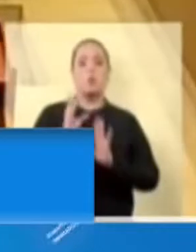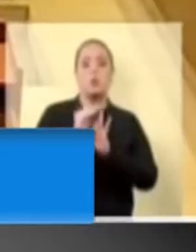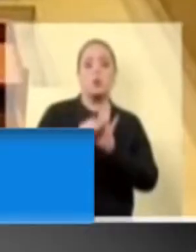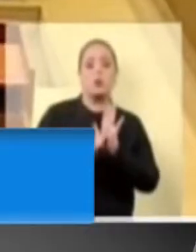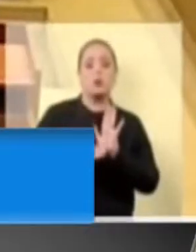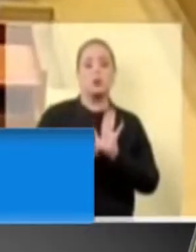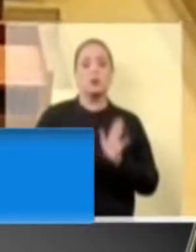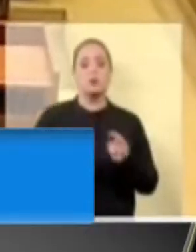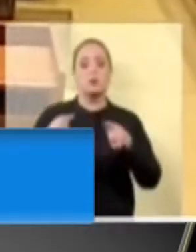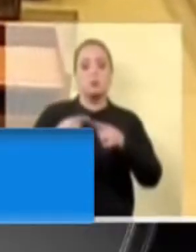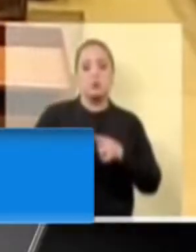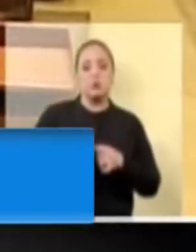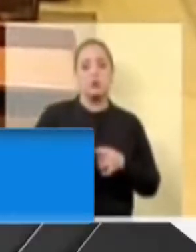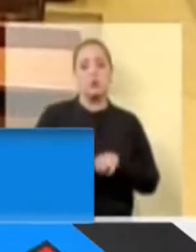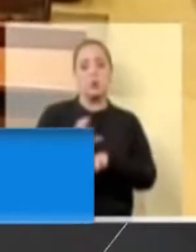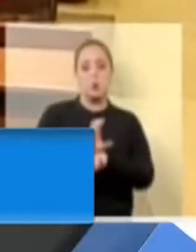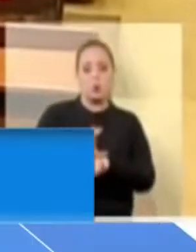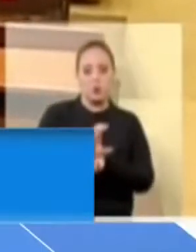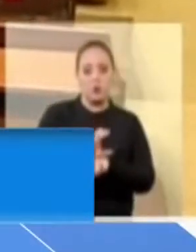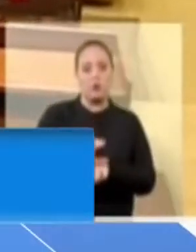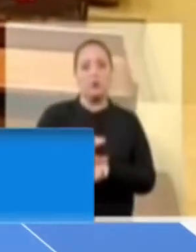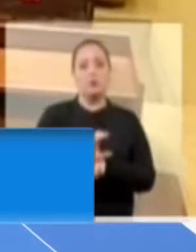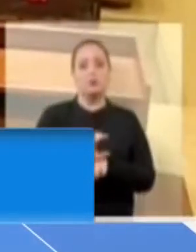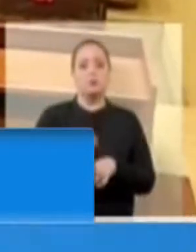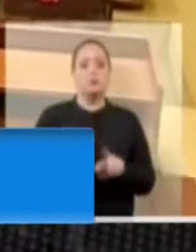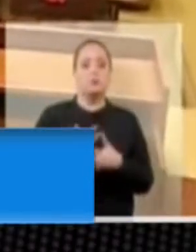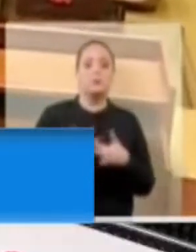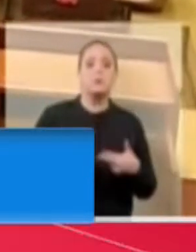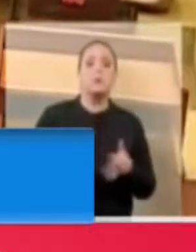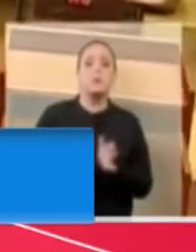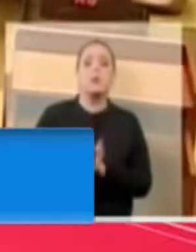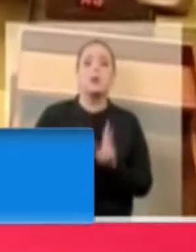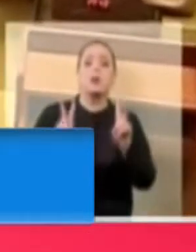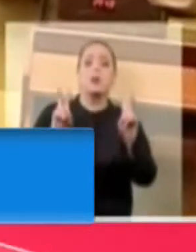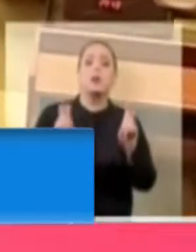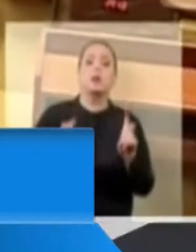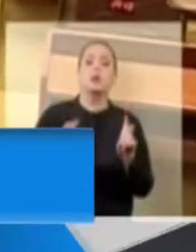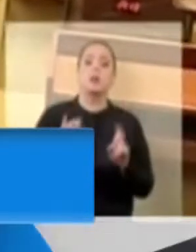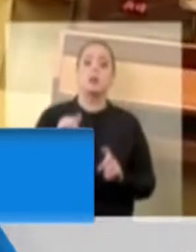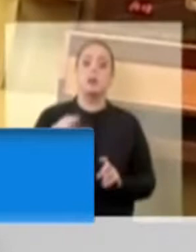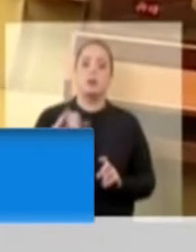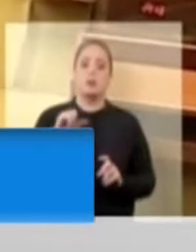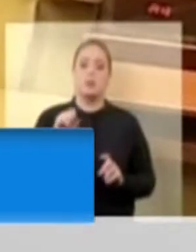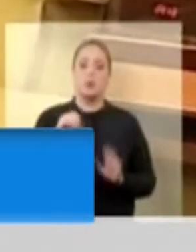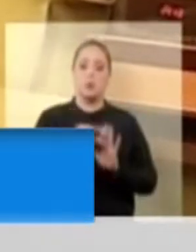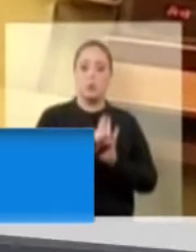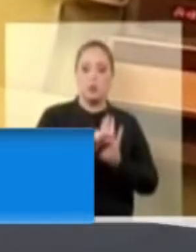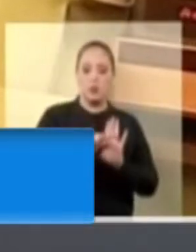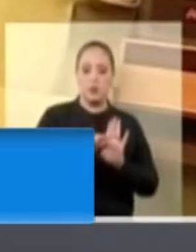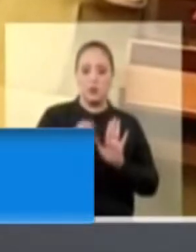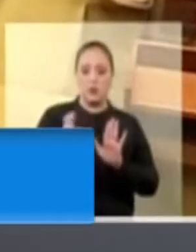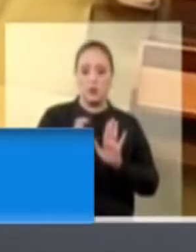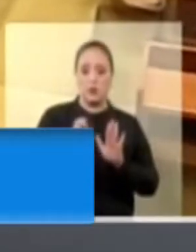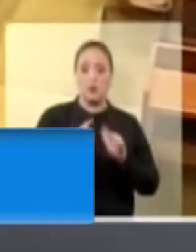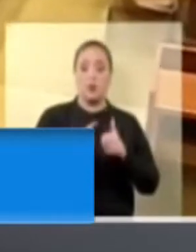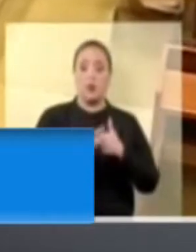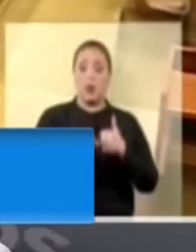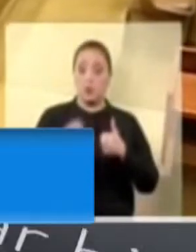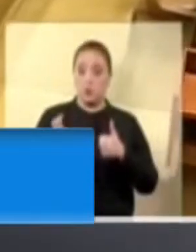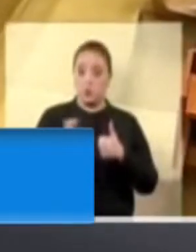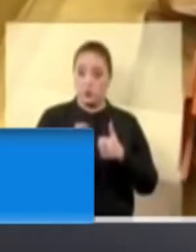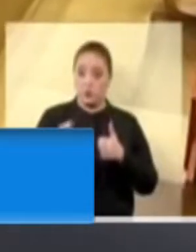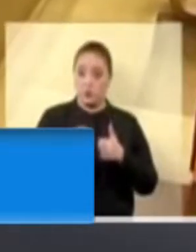corrupción. Diversas son las causas y grandes también, pero el detalle sustancial para a